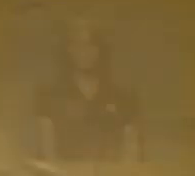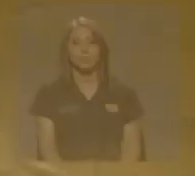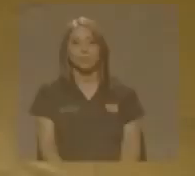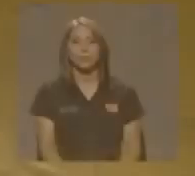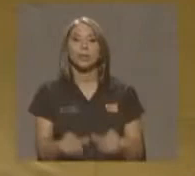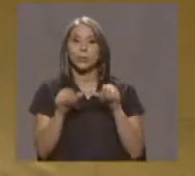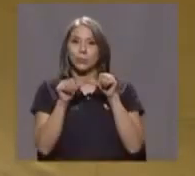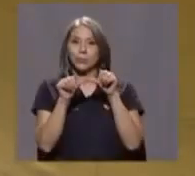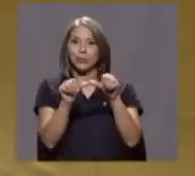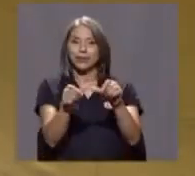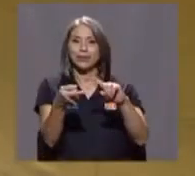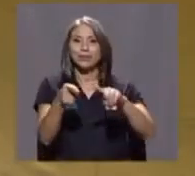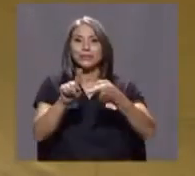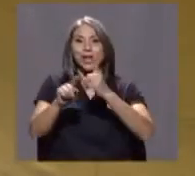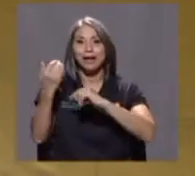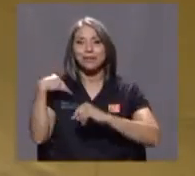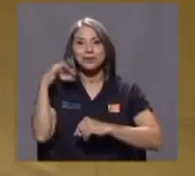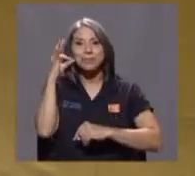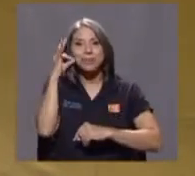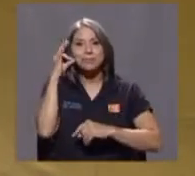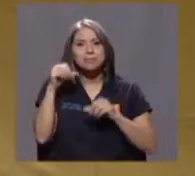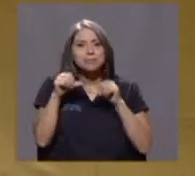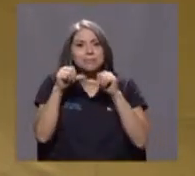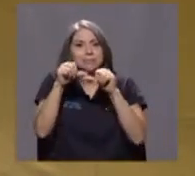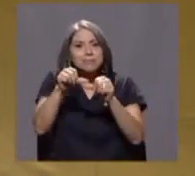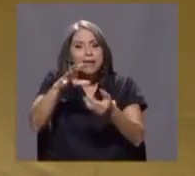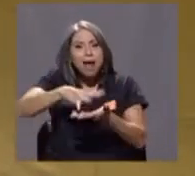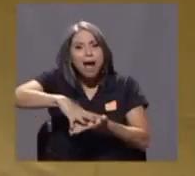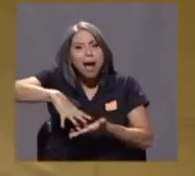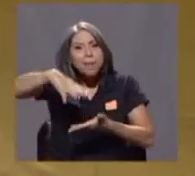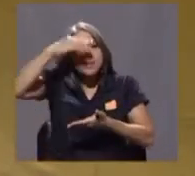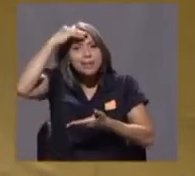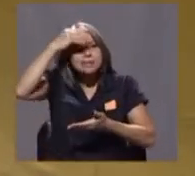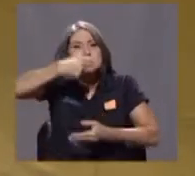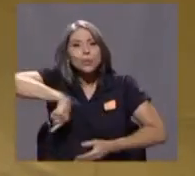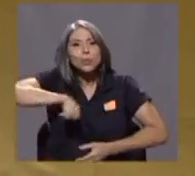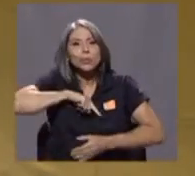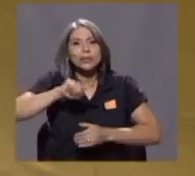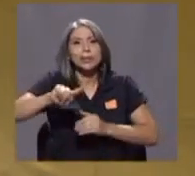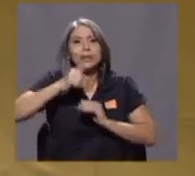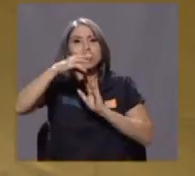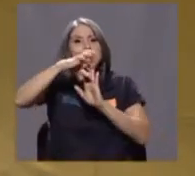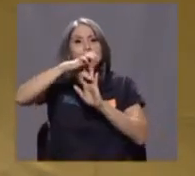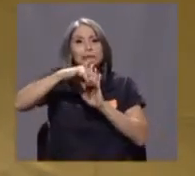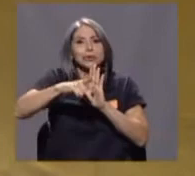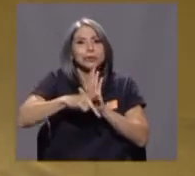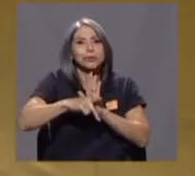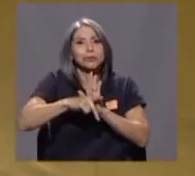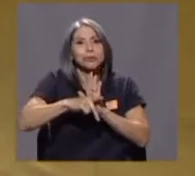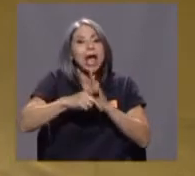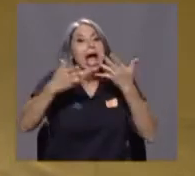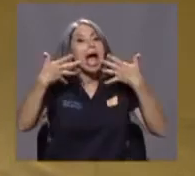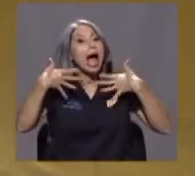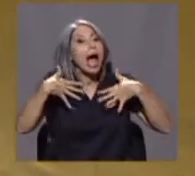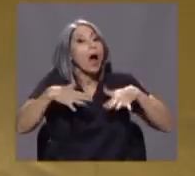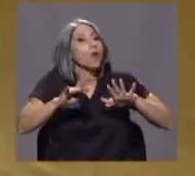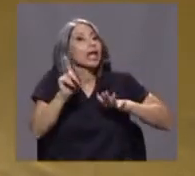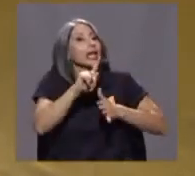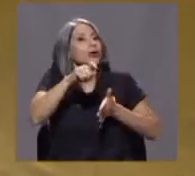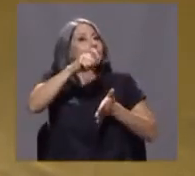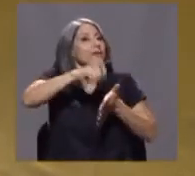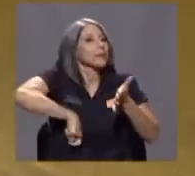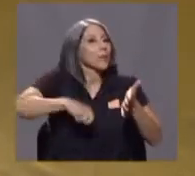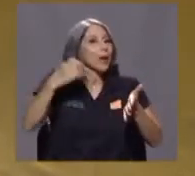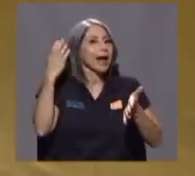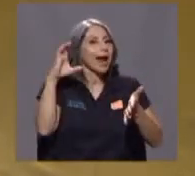Continuamos, amigas y amigos, aprendiendo sobre nuestra primera Constitución, aunque no se firmó ni en Cartago ni